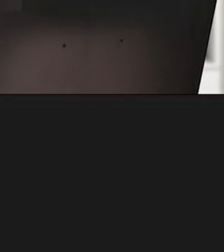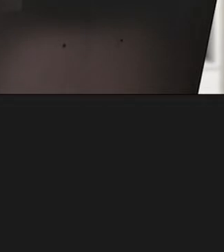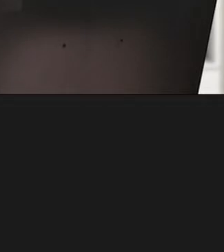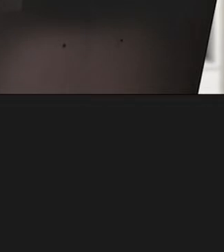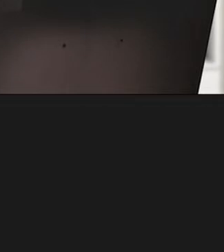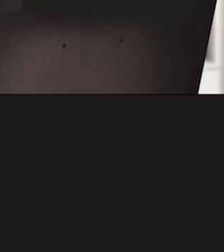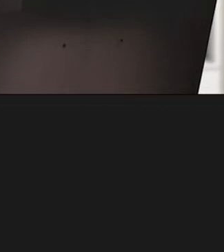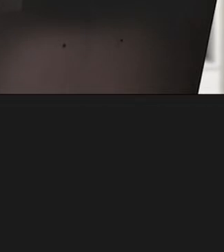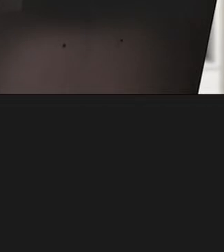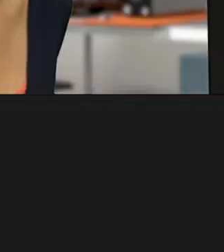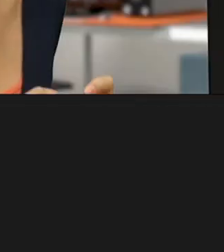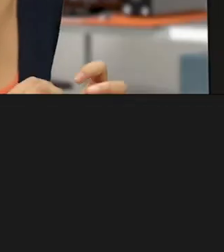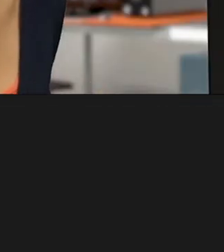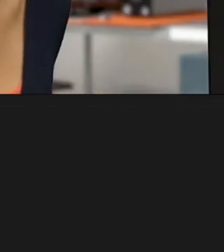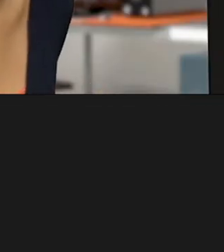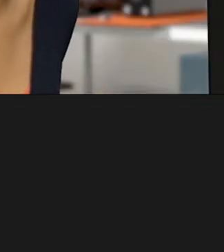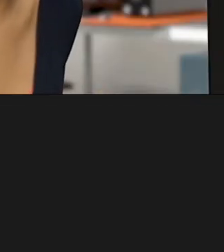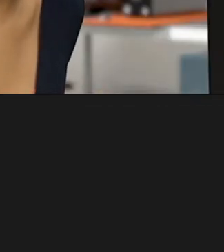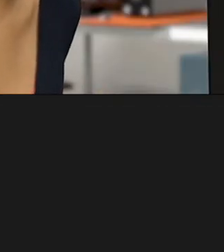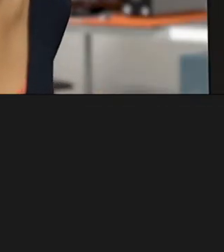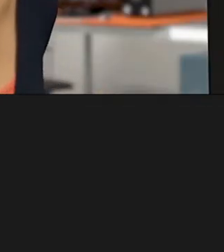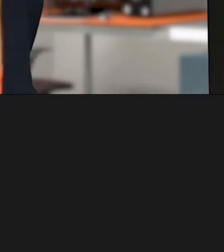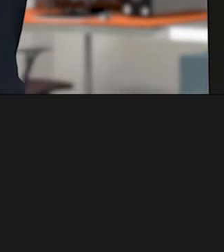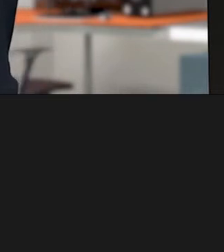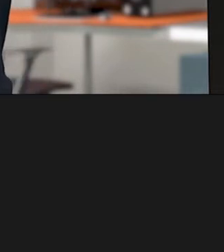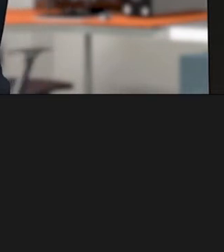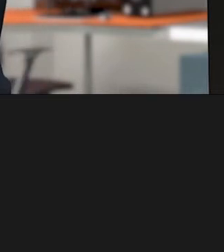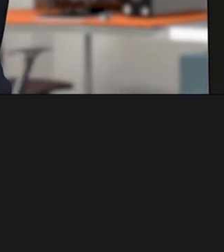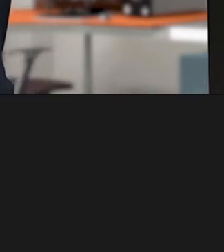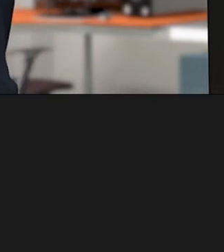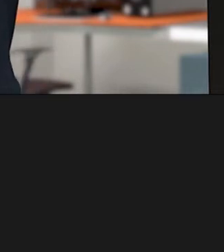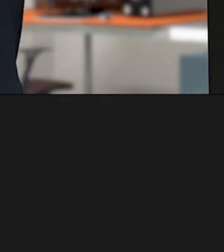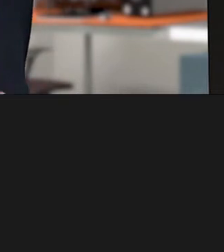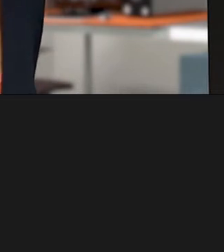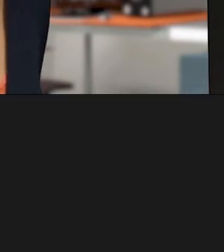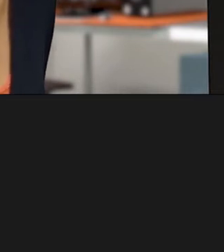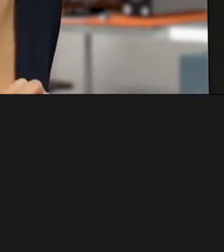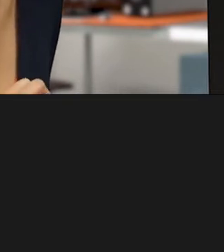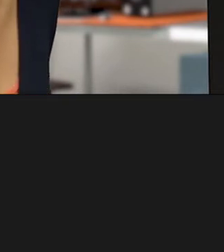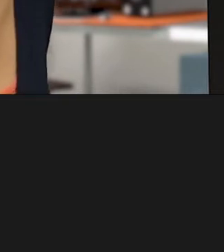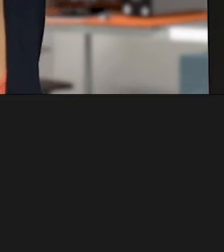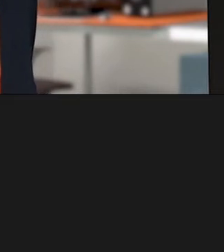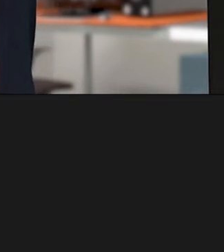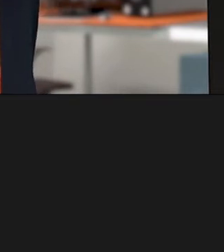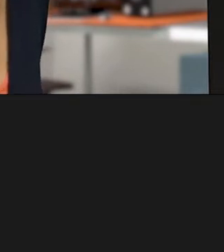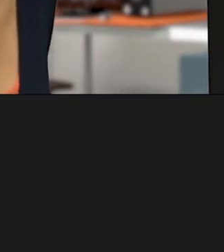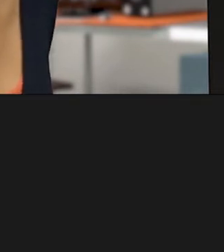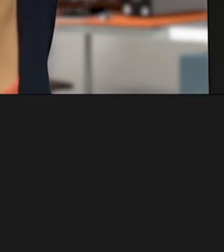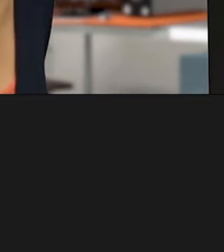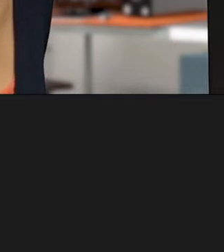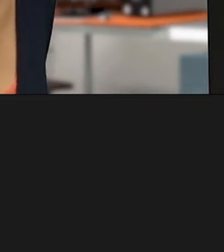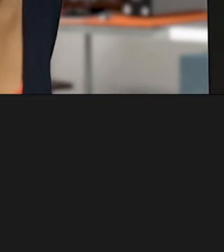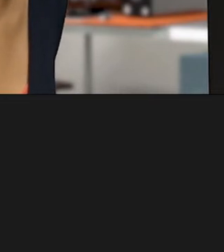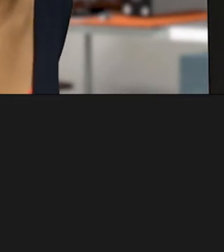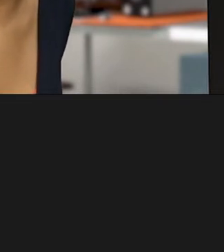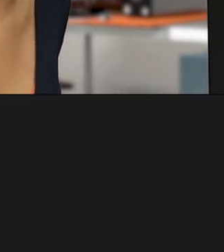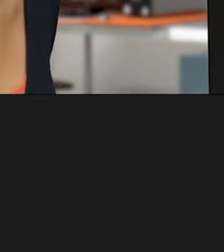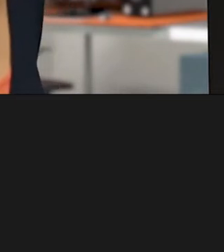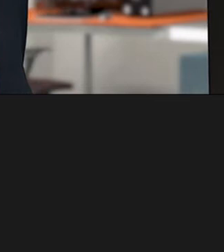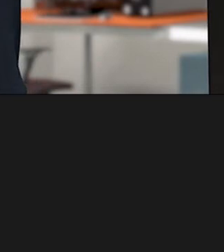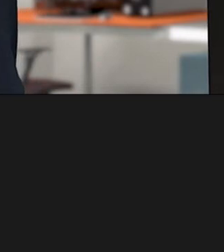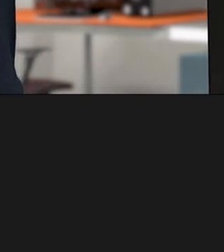masa, y además te tienen grabado en la cámara de seguridad de la panadería. La persona, muy enojada, llama a la policía y te llevan